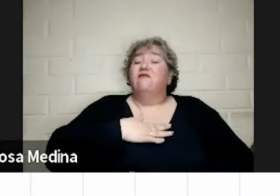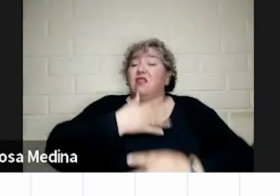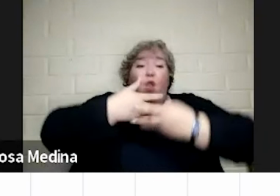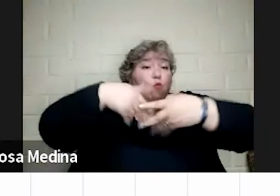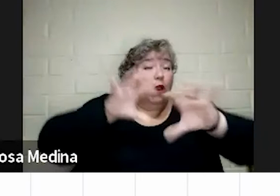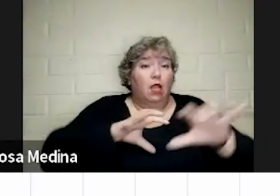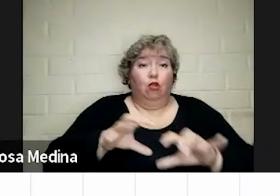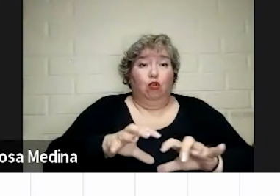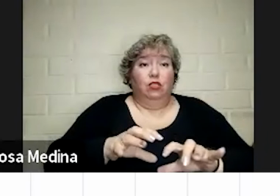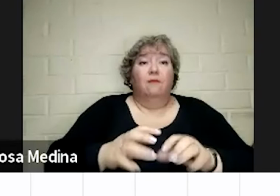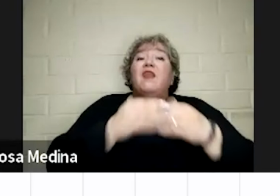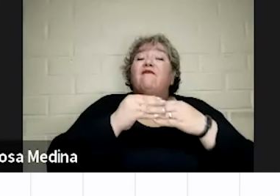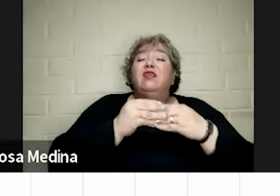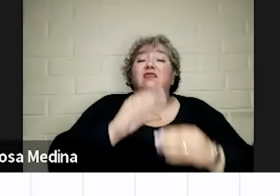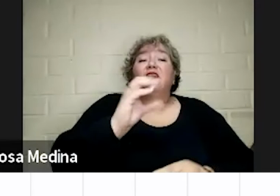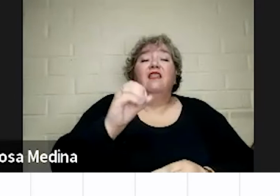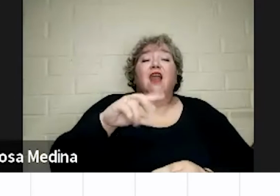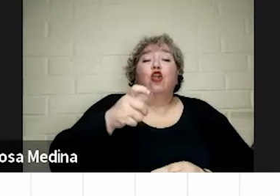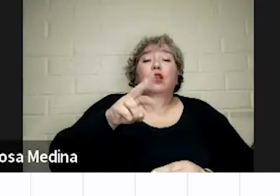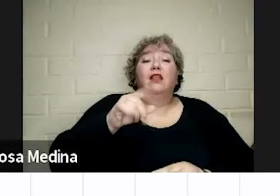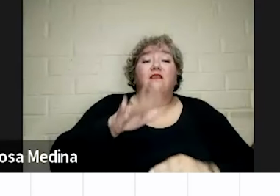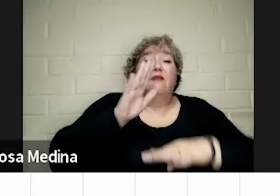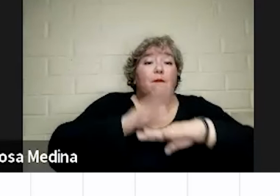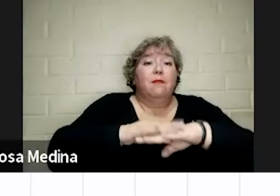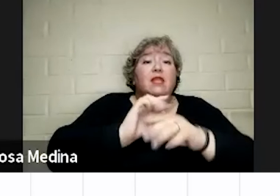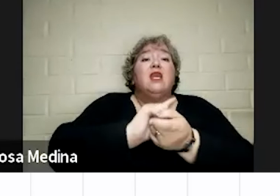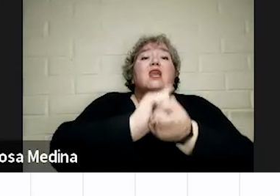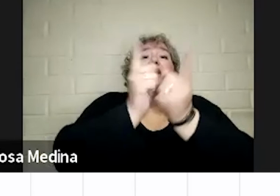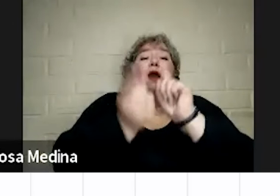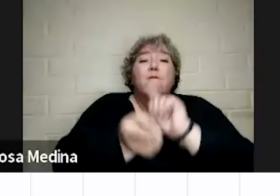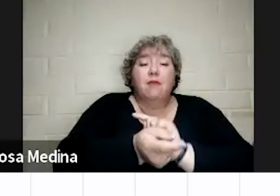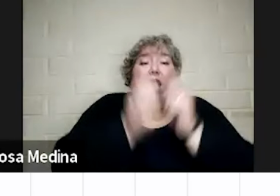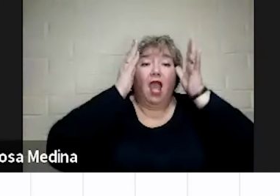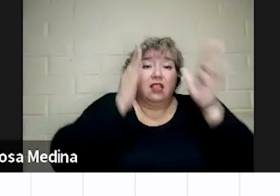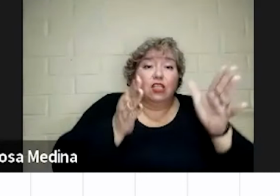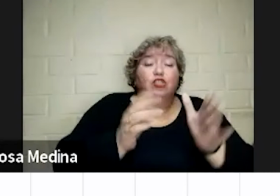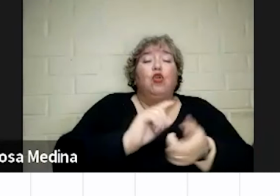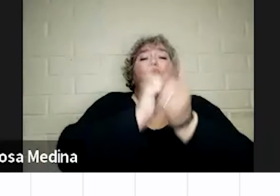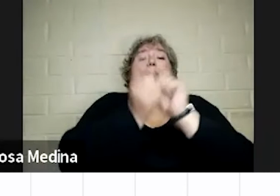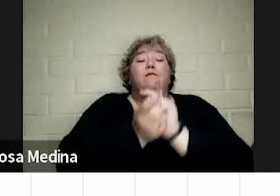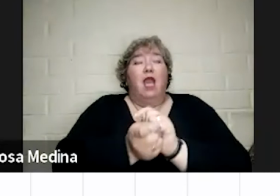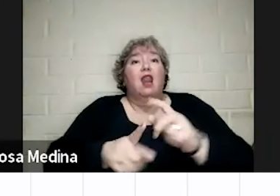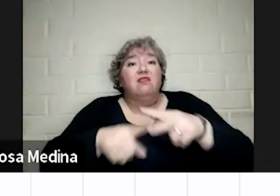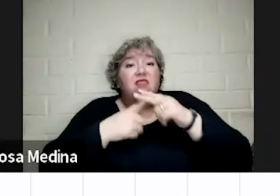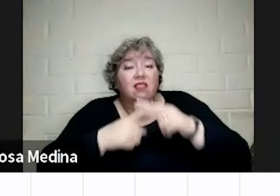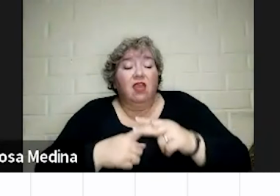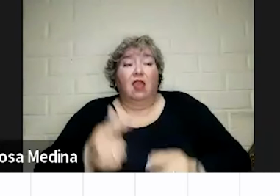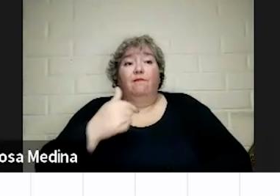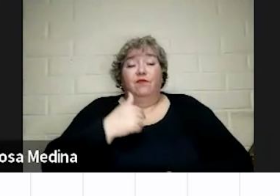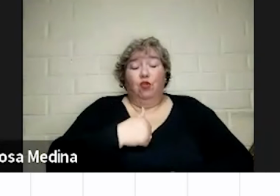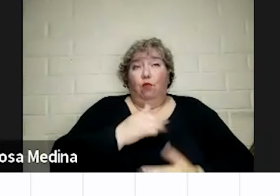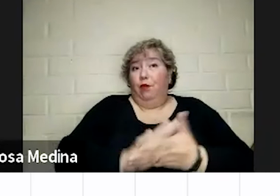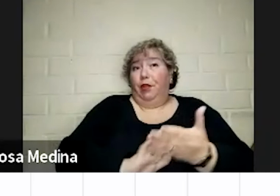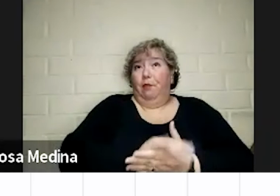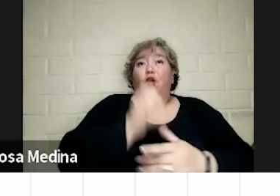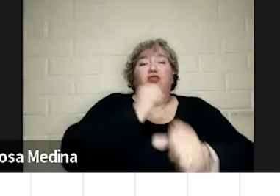flexibilidad cognitiva también nos permite cambiar la atención o cambiar de estrategia. Por ejemplo, si estoy trabajando en algo que yo